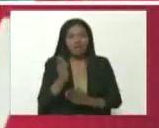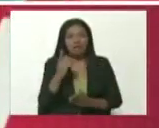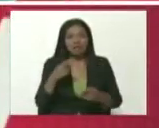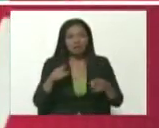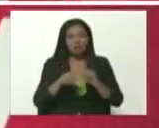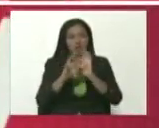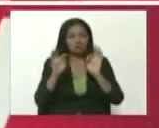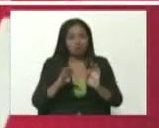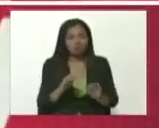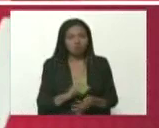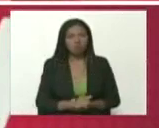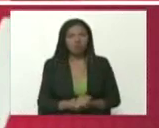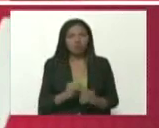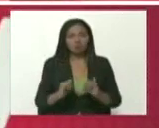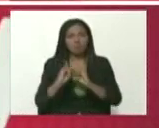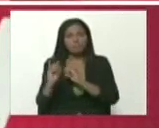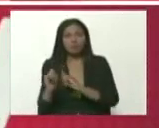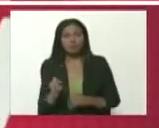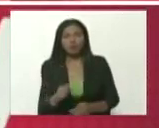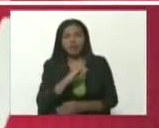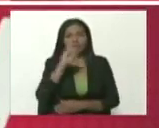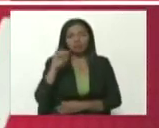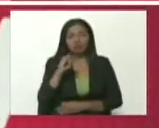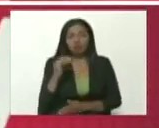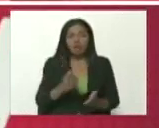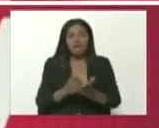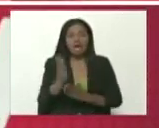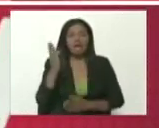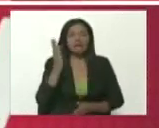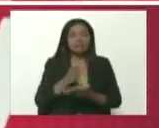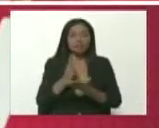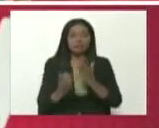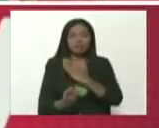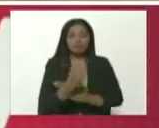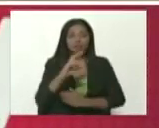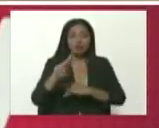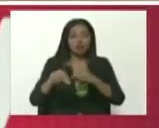aquí desde el Zulia decimos leales siempre,